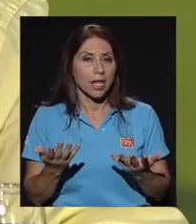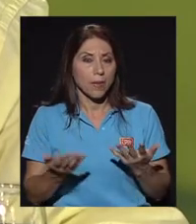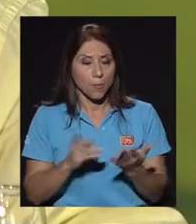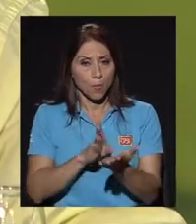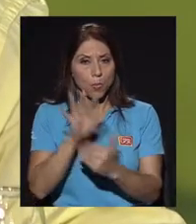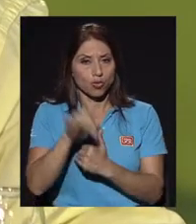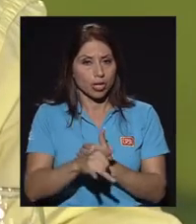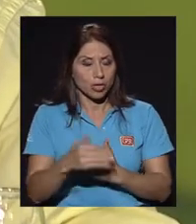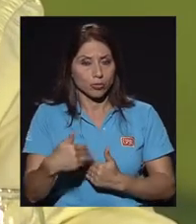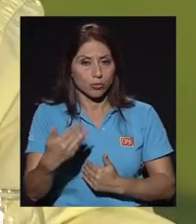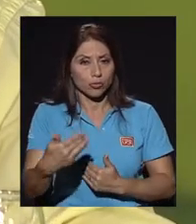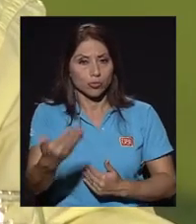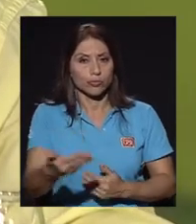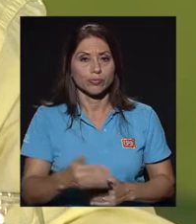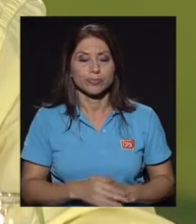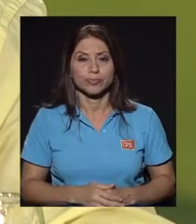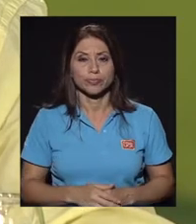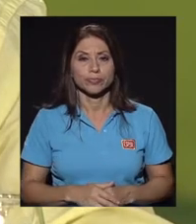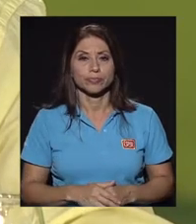eventuales proyectos.